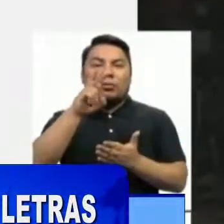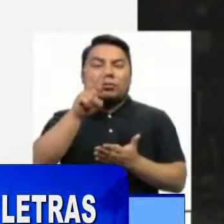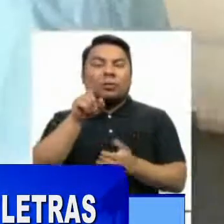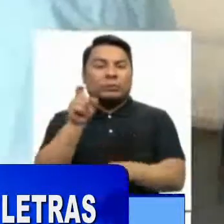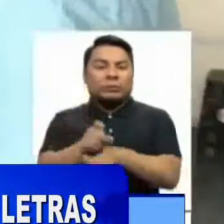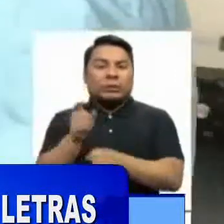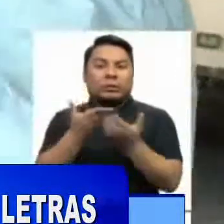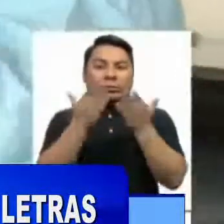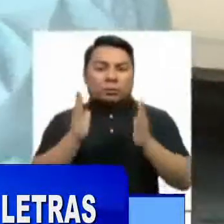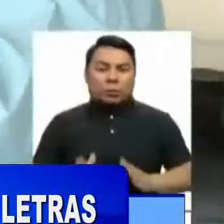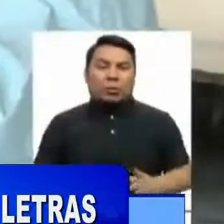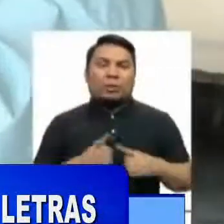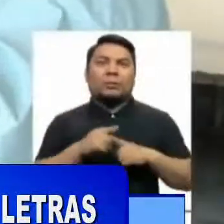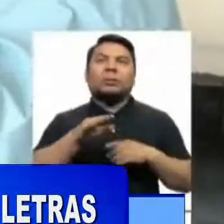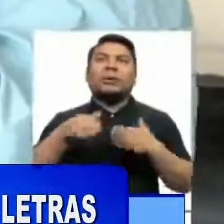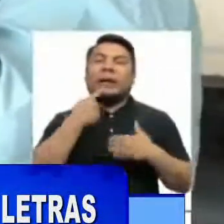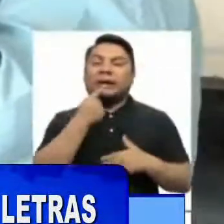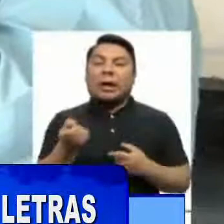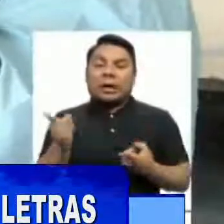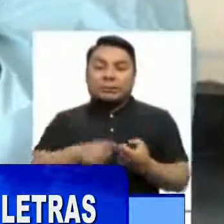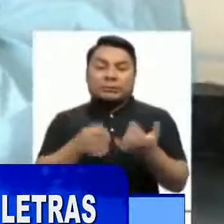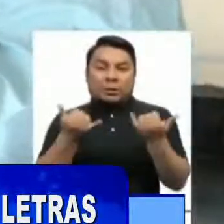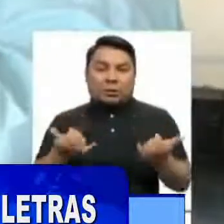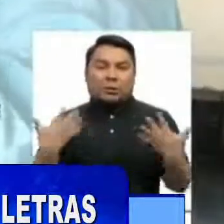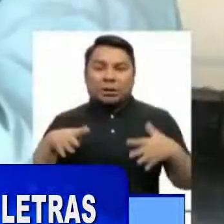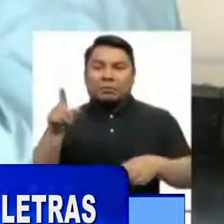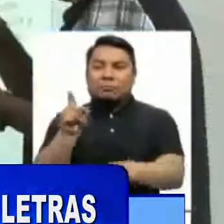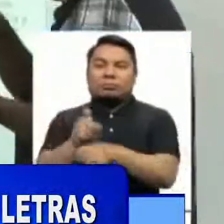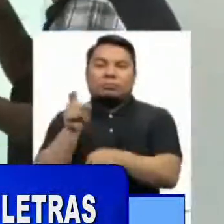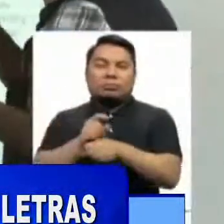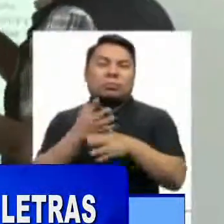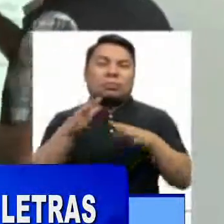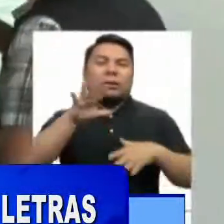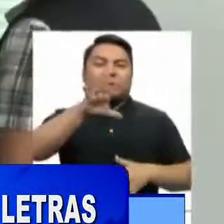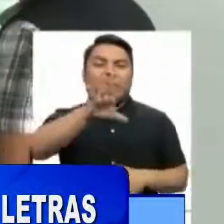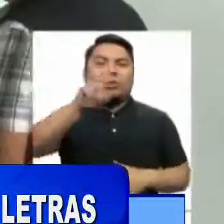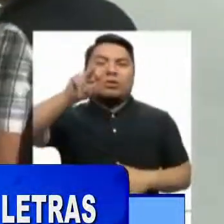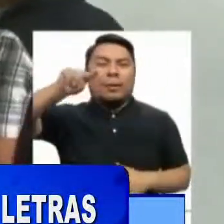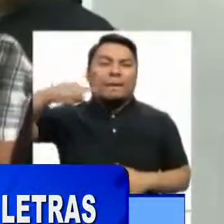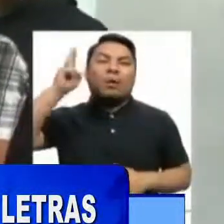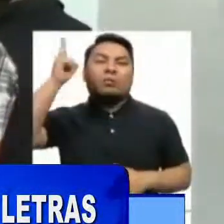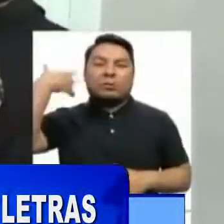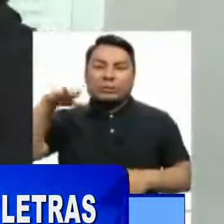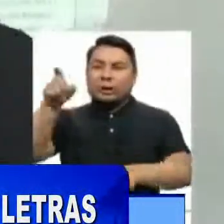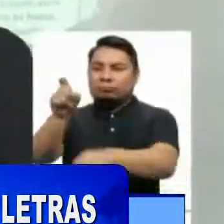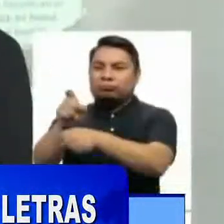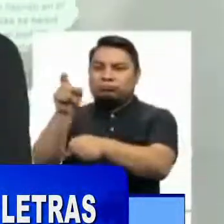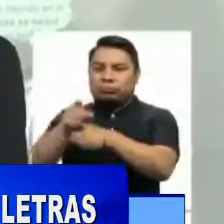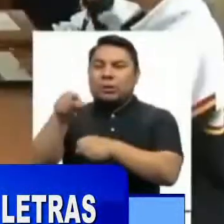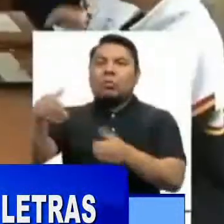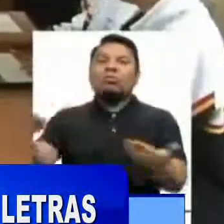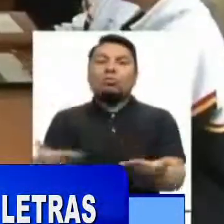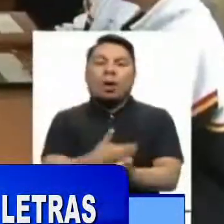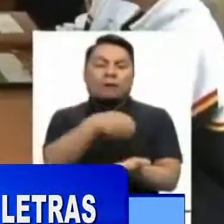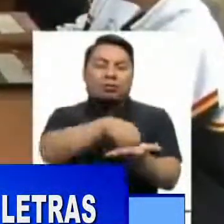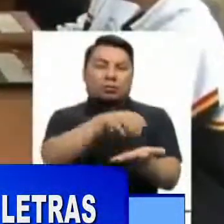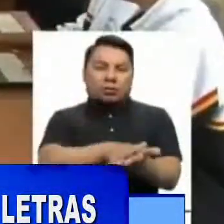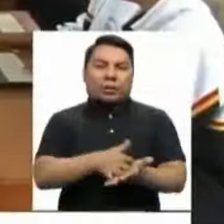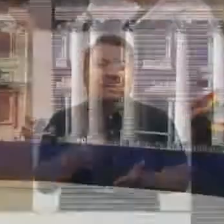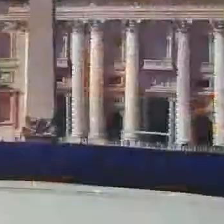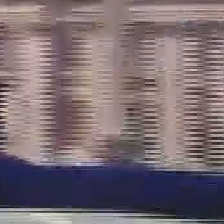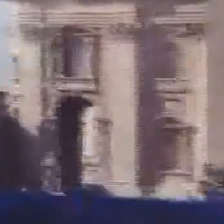nacional escolar. Helfer aseguró que hasta la fecha se han capacitado a cerca de 52.000 docentes en este nuevo sistema de